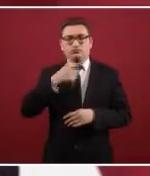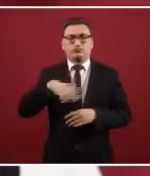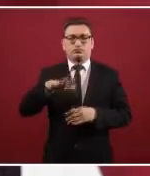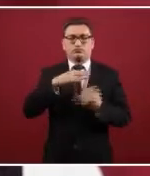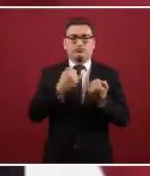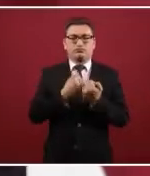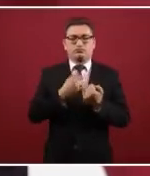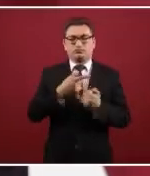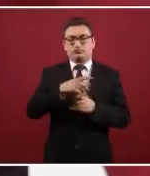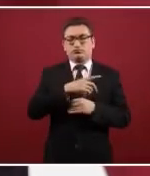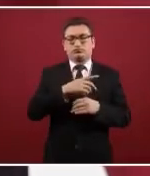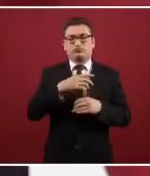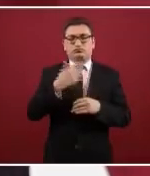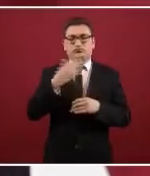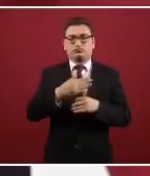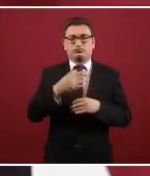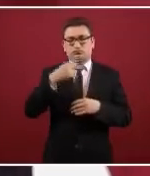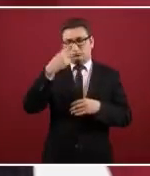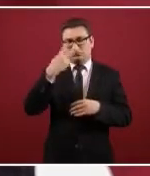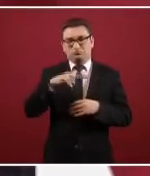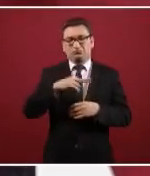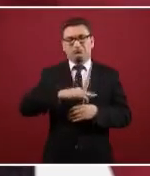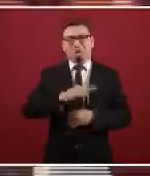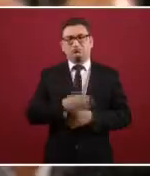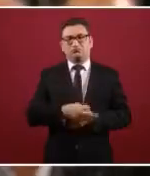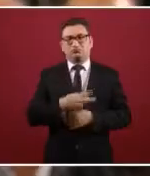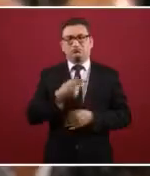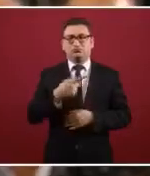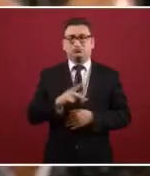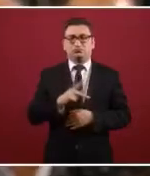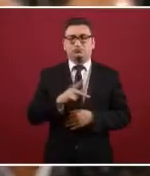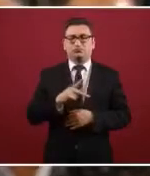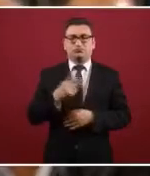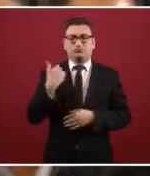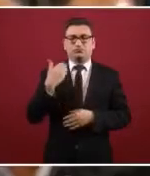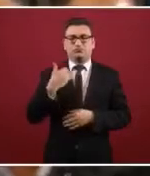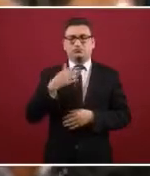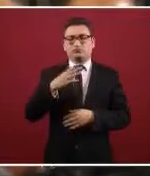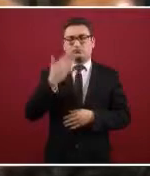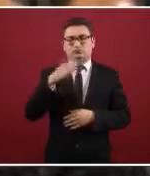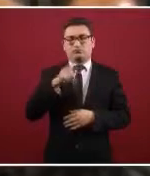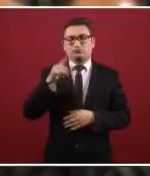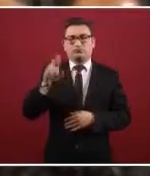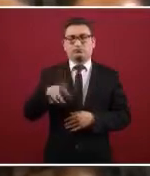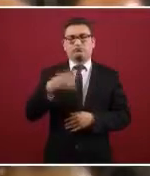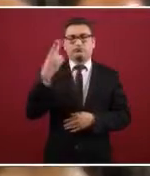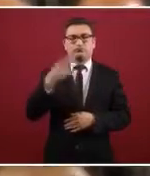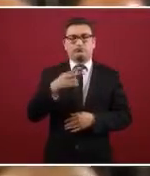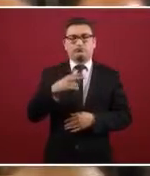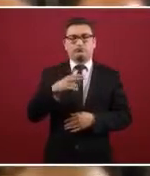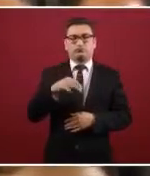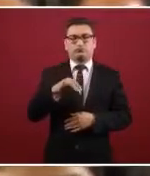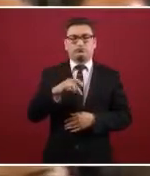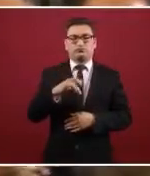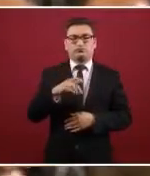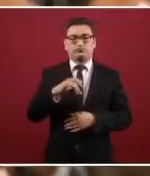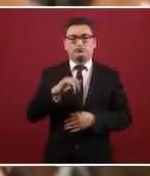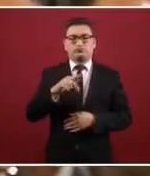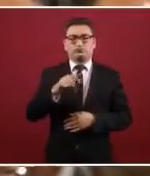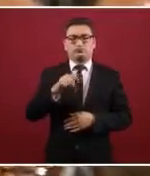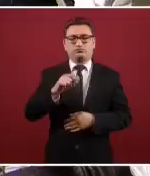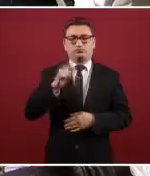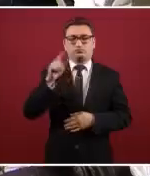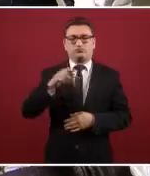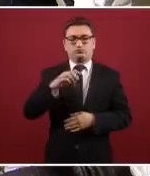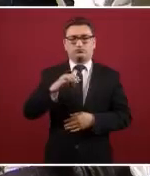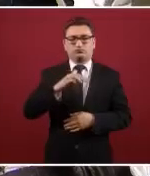no quiere entrar a esto. Pero recientemente en la Universidad Nicolaita de Michoacán,